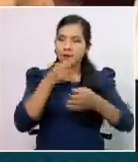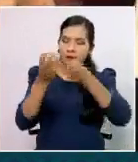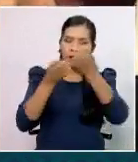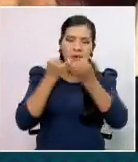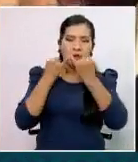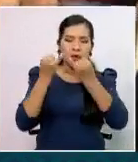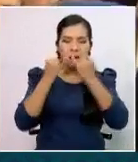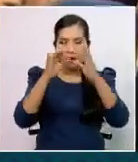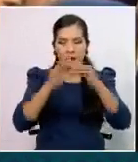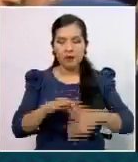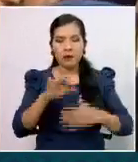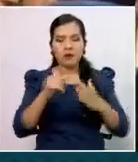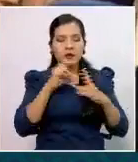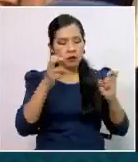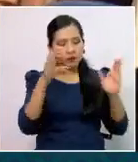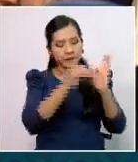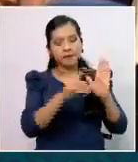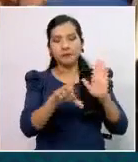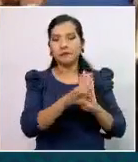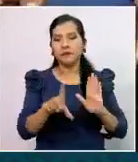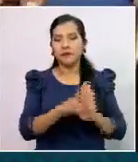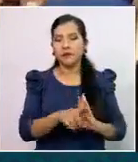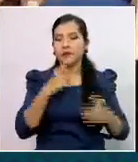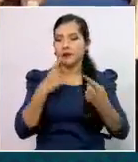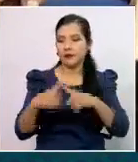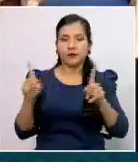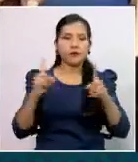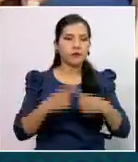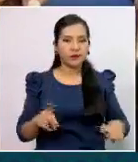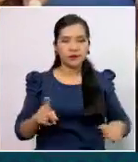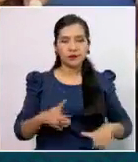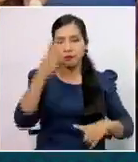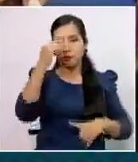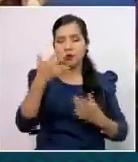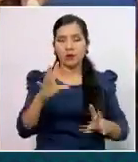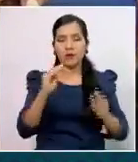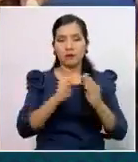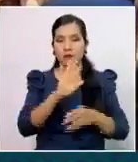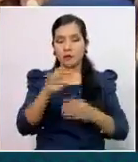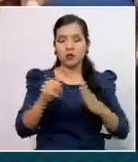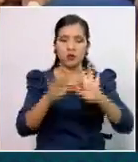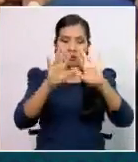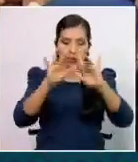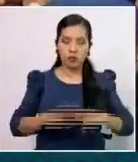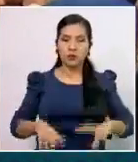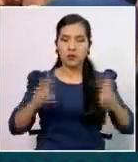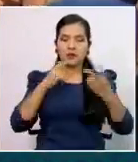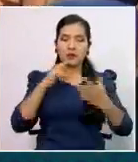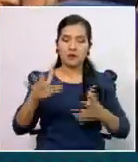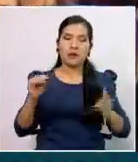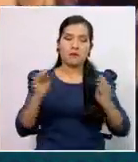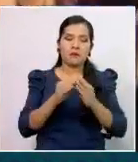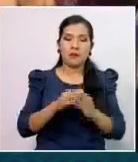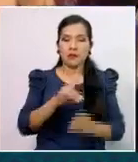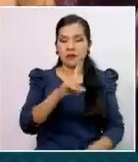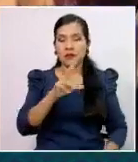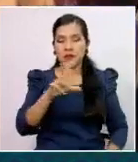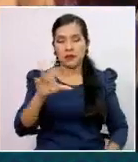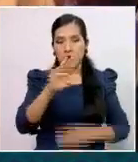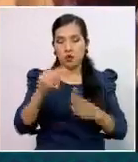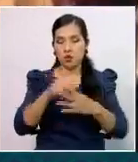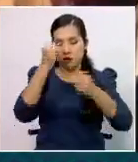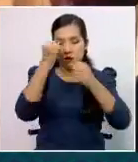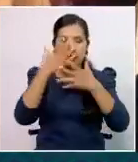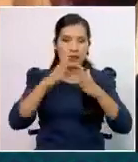el actual Código Penal, donde todavía la redacción del tipo penal del 133, terrorismo,